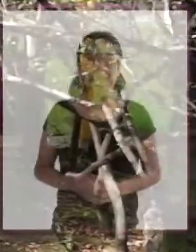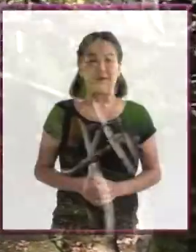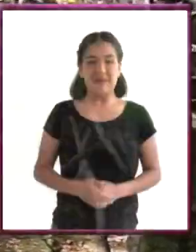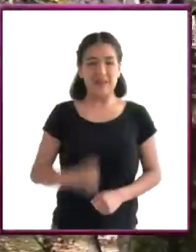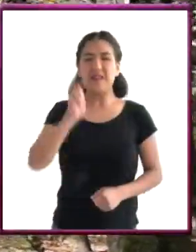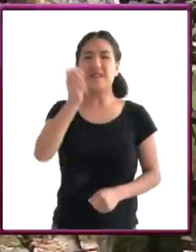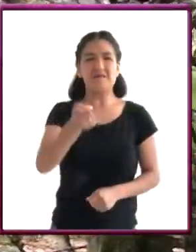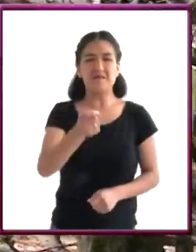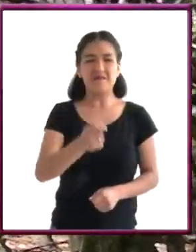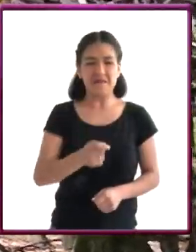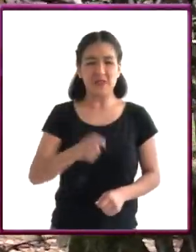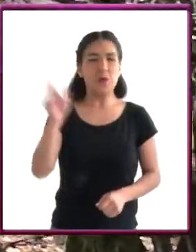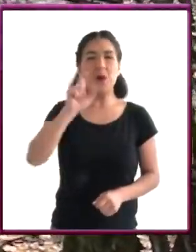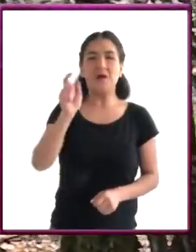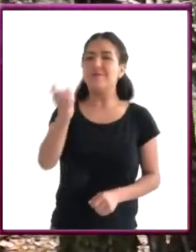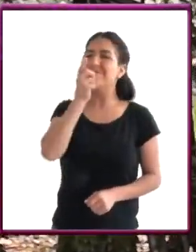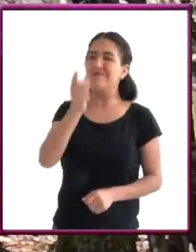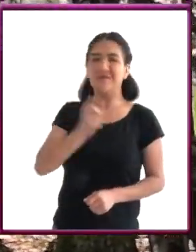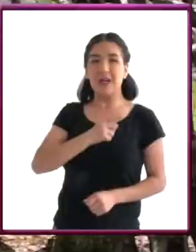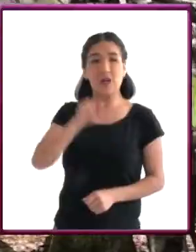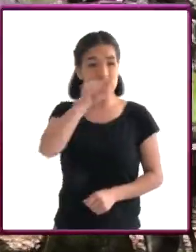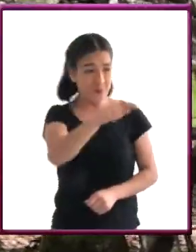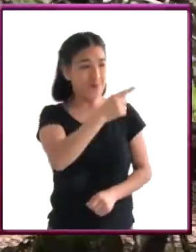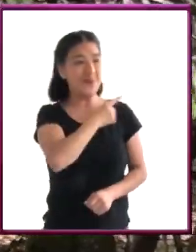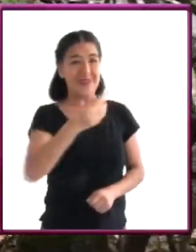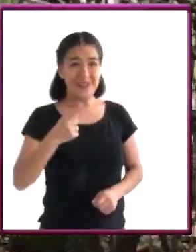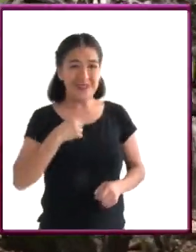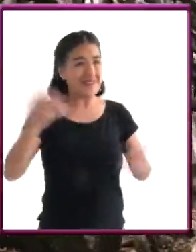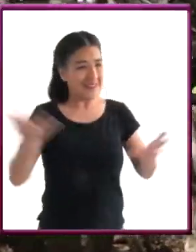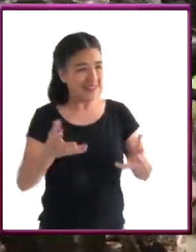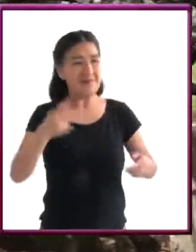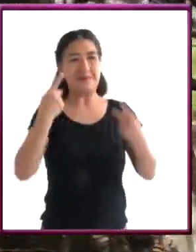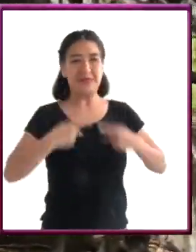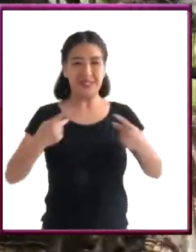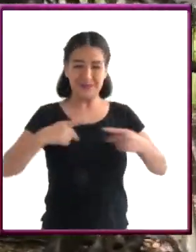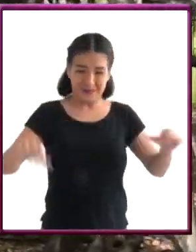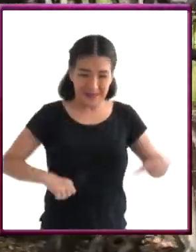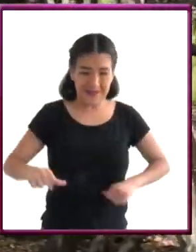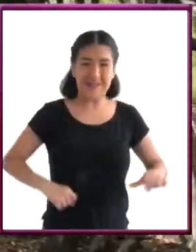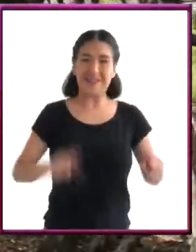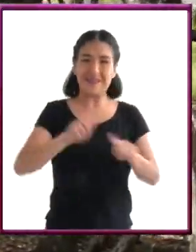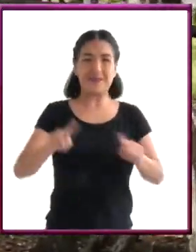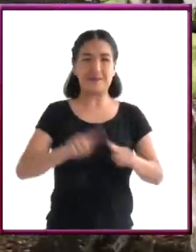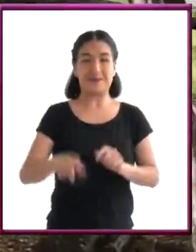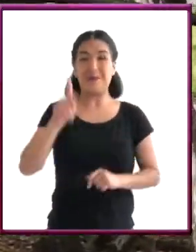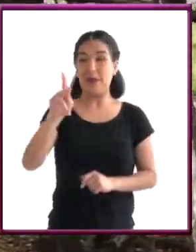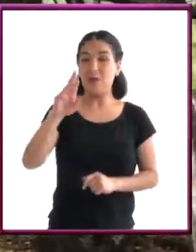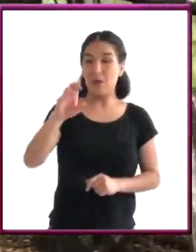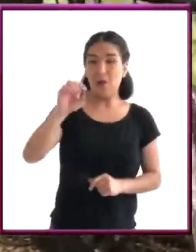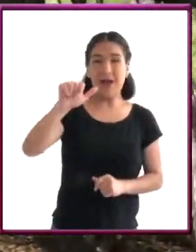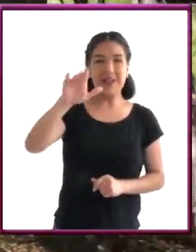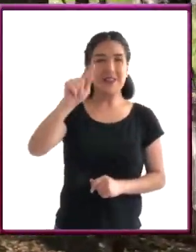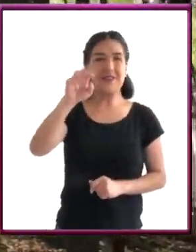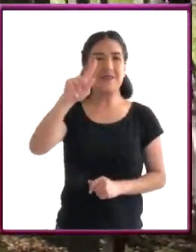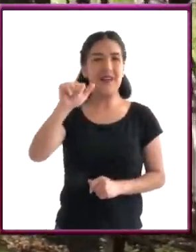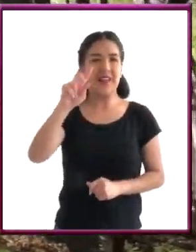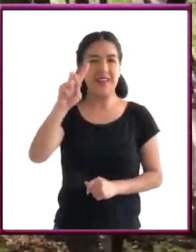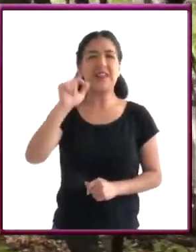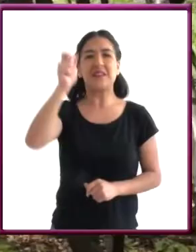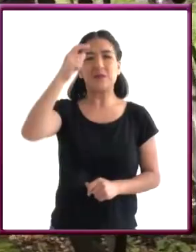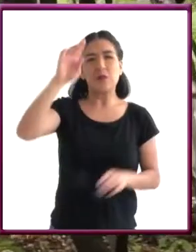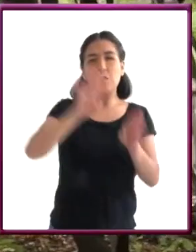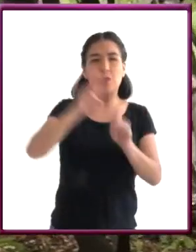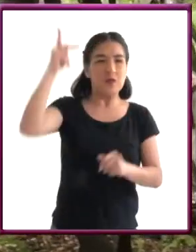¿Qué significa cuando nos dicen tienes que ser una persona proactiva? La proactividad es un concepto que tomó mucha fuerza en la psicología